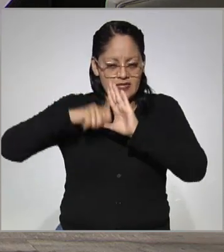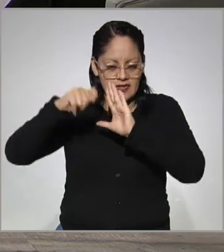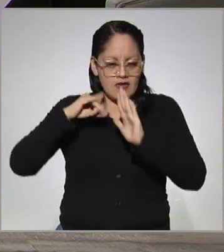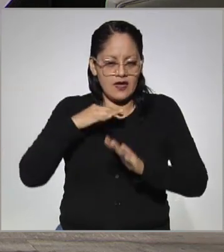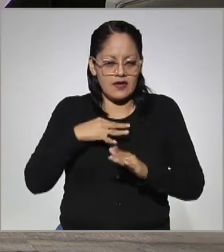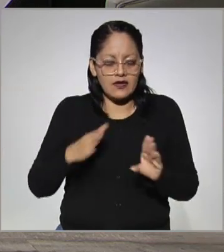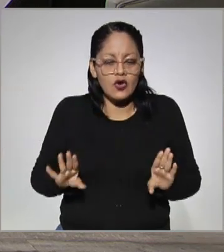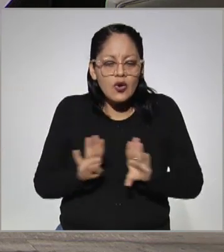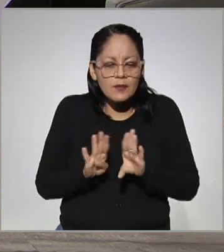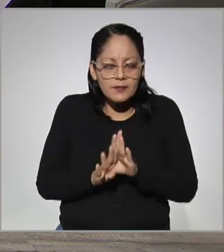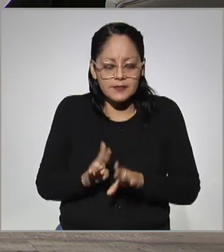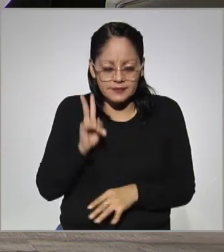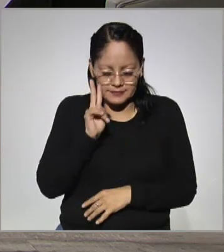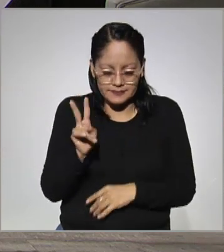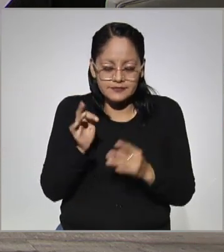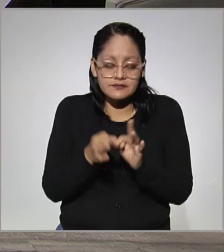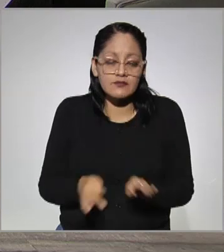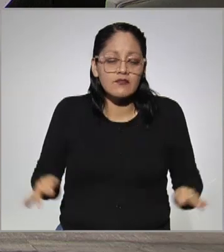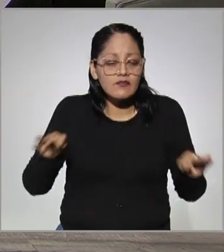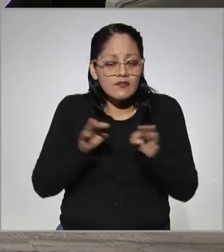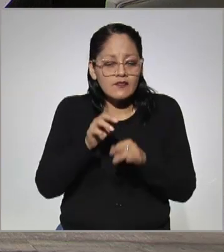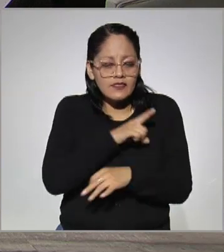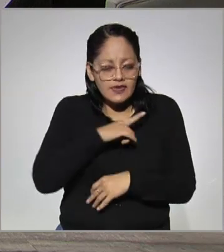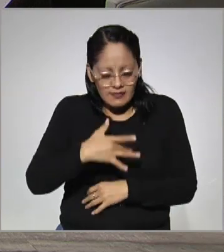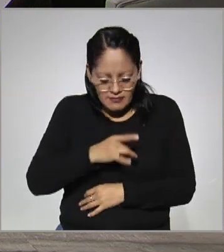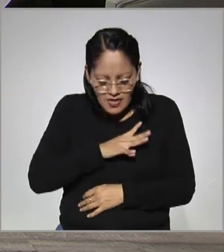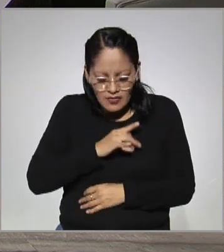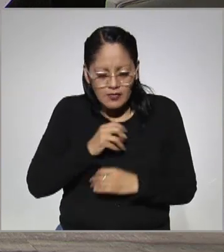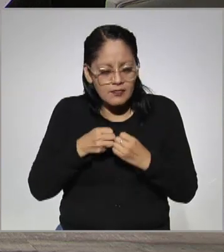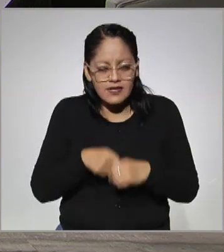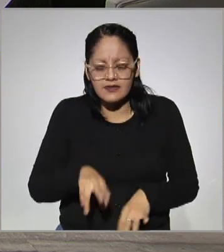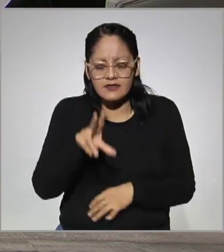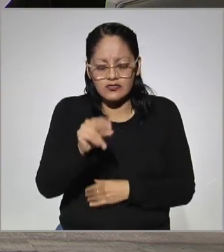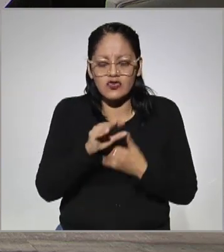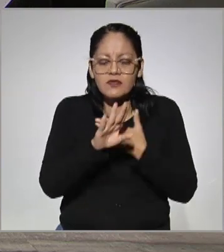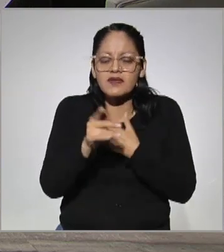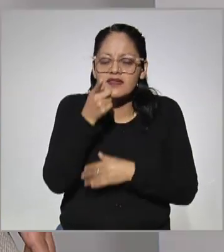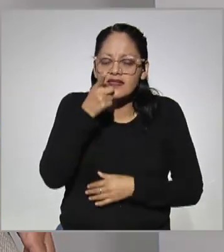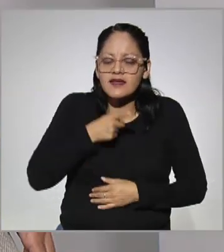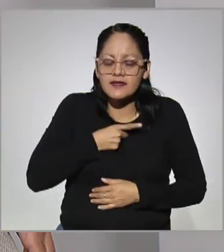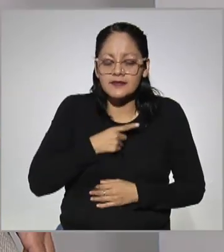de cómo era, pero es importante que pierdan ese miedo. Doctora, explícanos, ¿y cuánto dura?